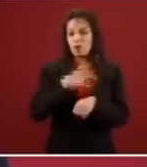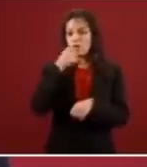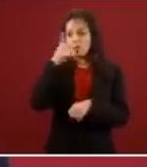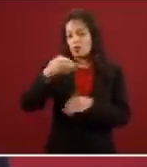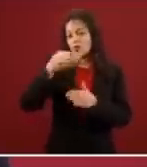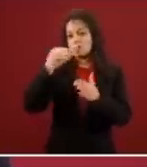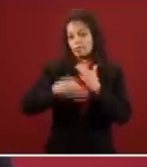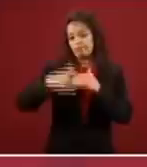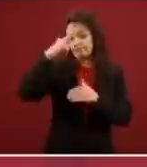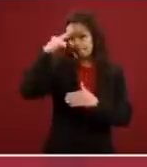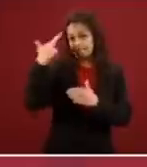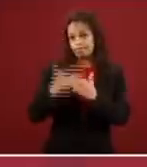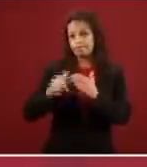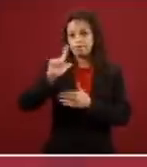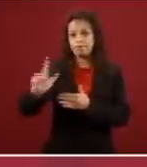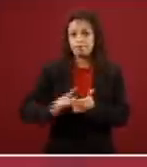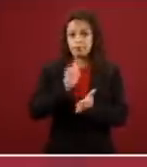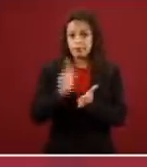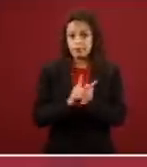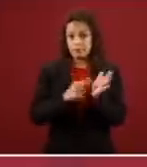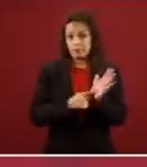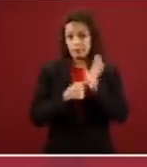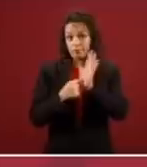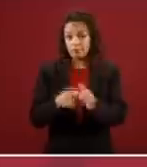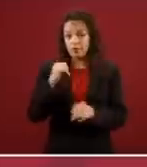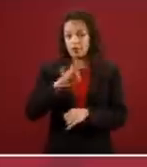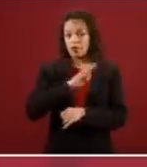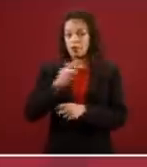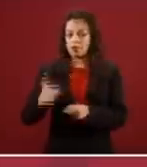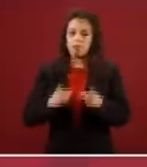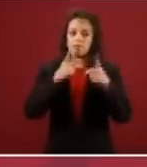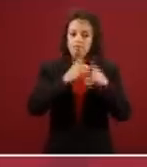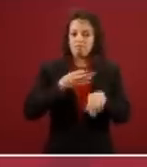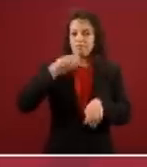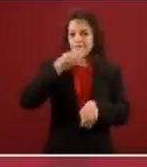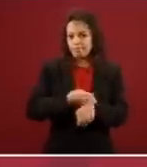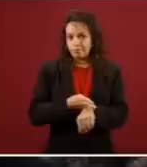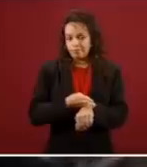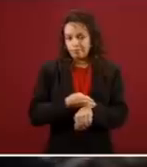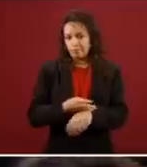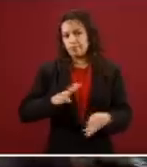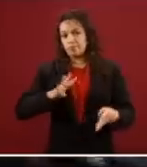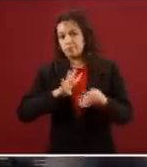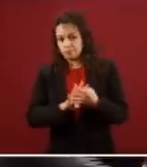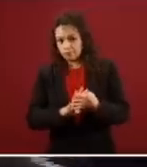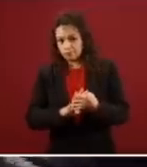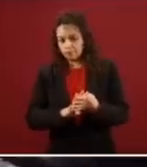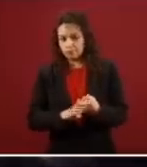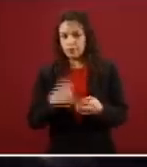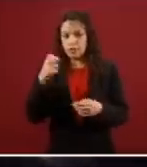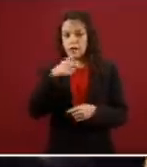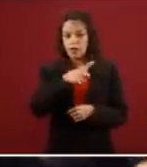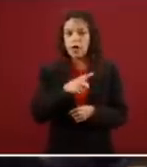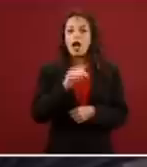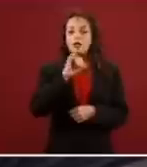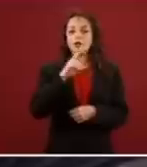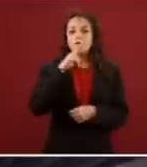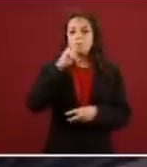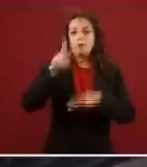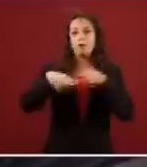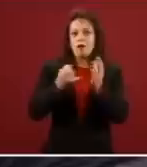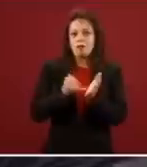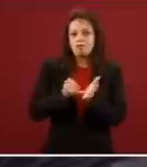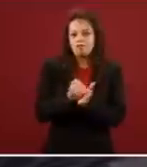Seguridad Nacional y que podrían tener prisión preventiva oficiosa, decidieron regularizar su situación fiscal y